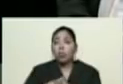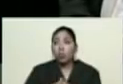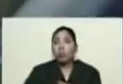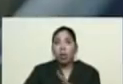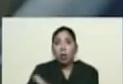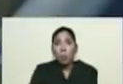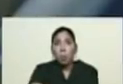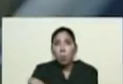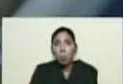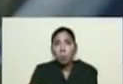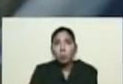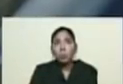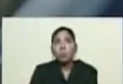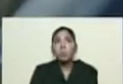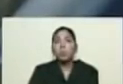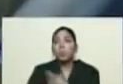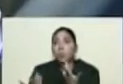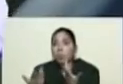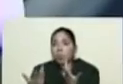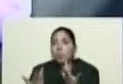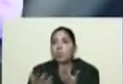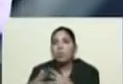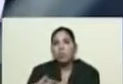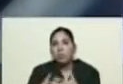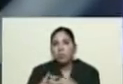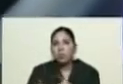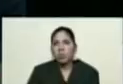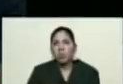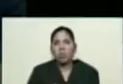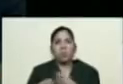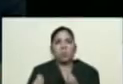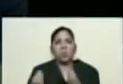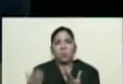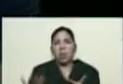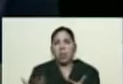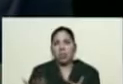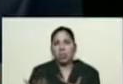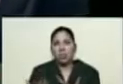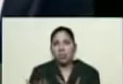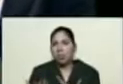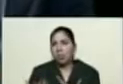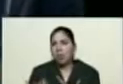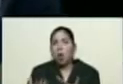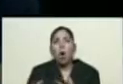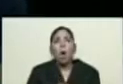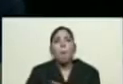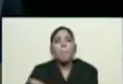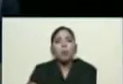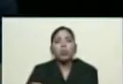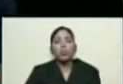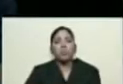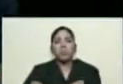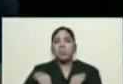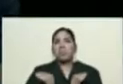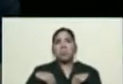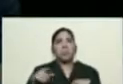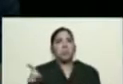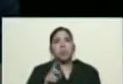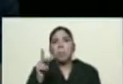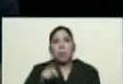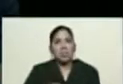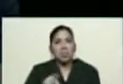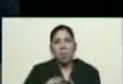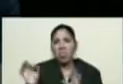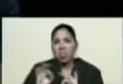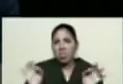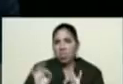a utilizar la constituyente como combustible. De hecho, la oposición no quiso participar, se negó, teniendo todas las posibilidades. Y bueno, ellos no